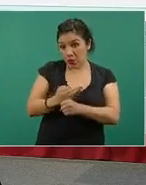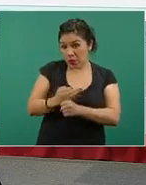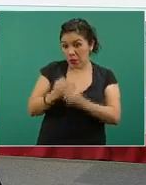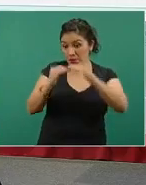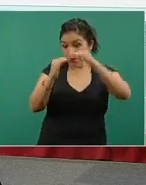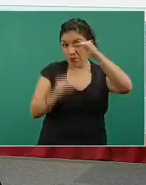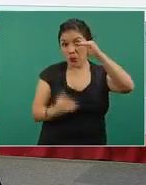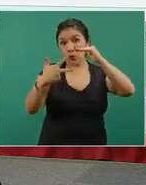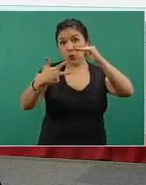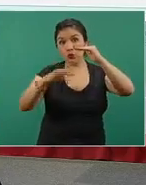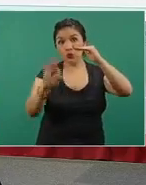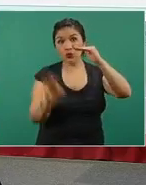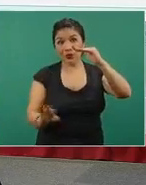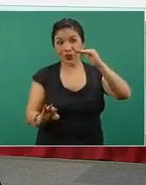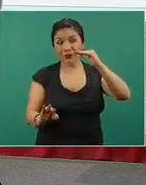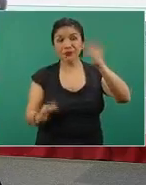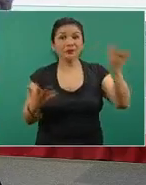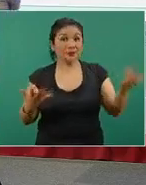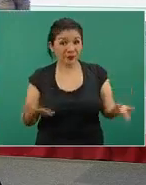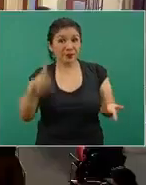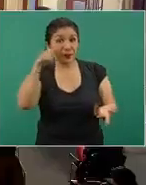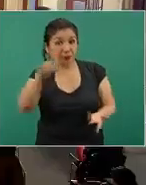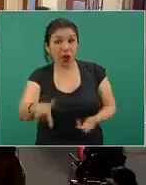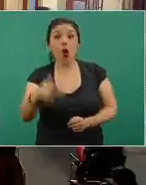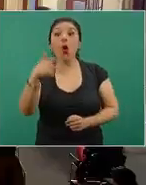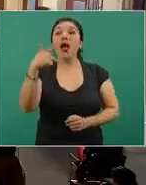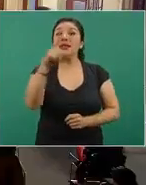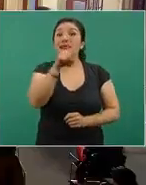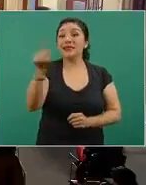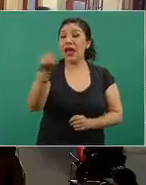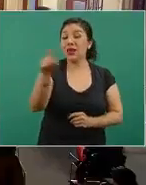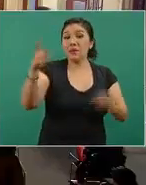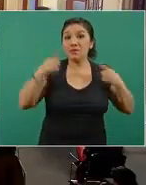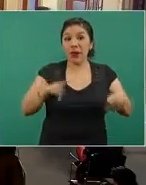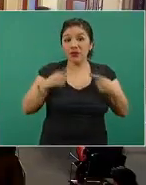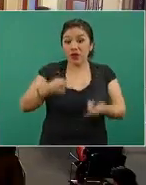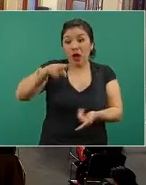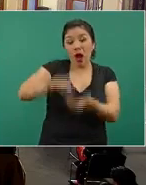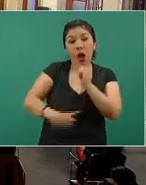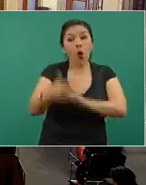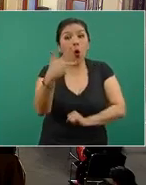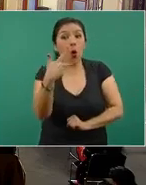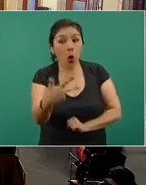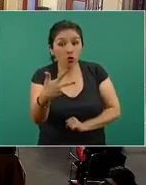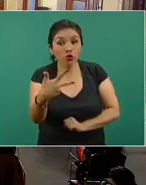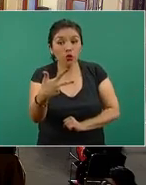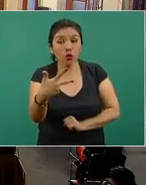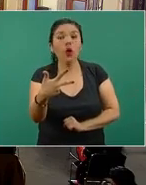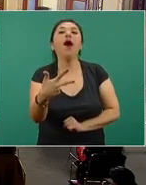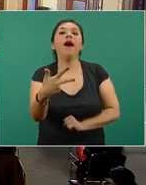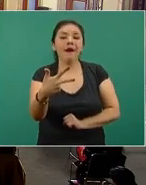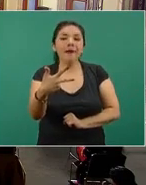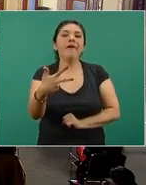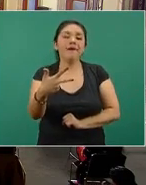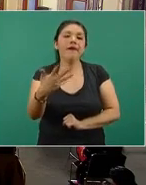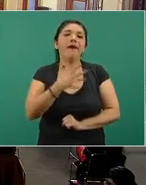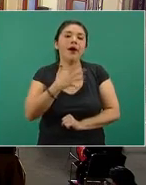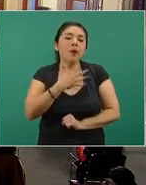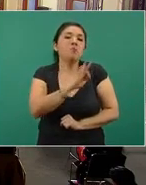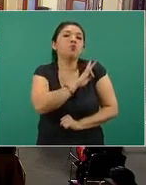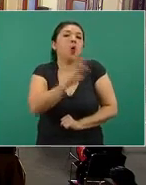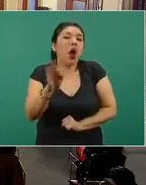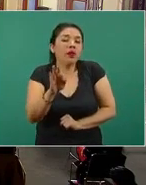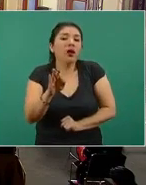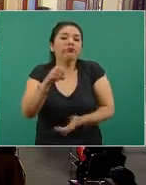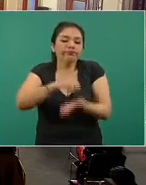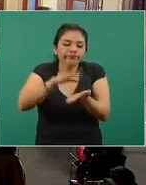bajado al 8%. Es decir, 8 de cada 100 personas, 8 de cada 100 personas que